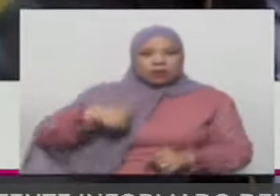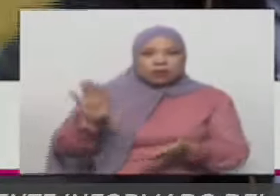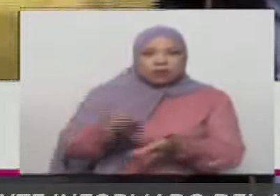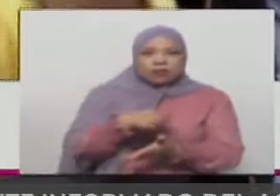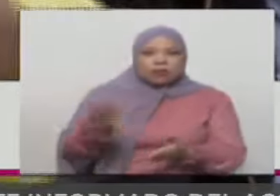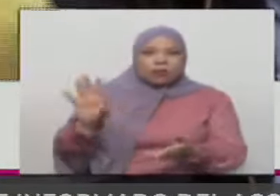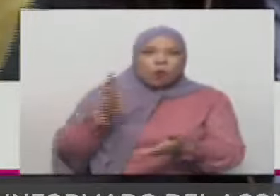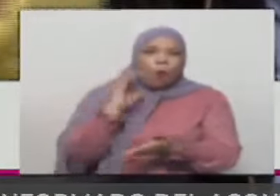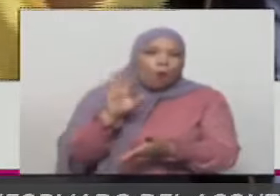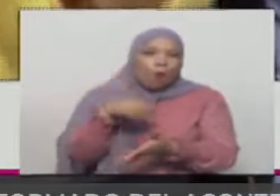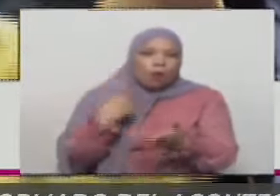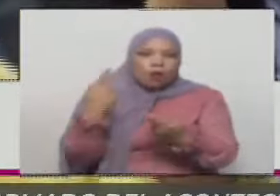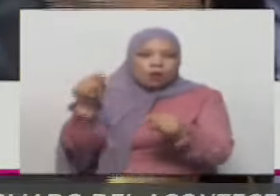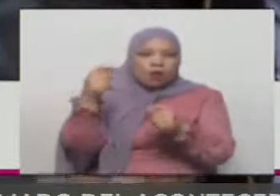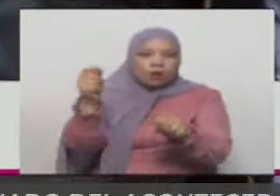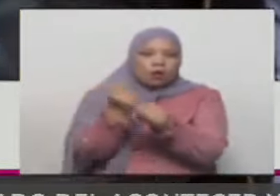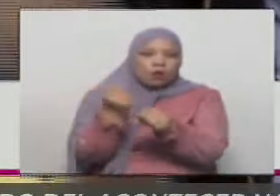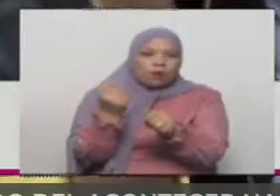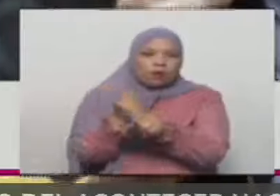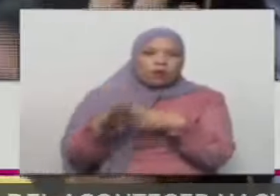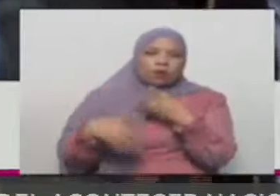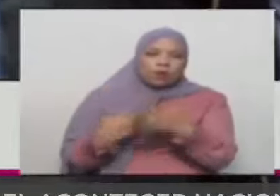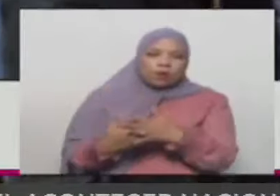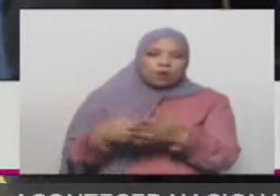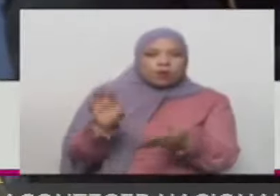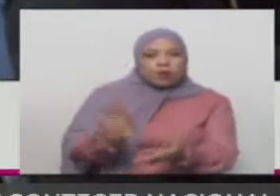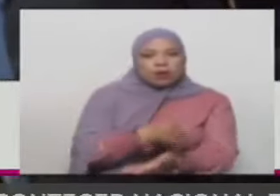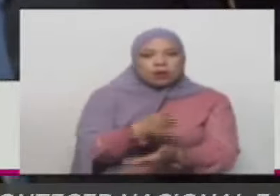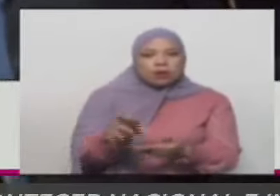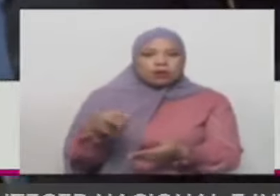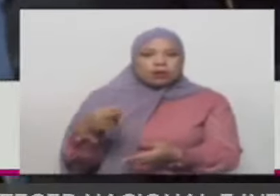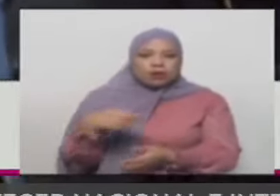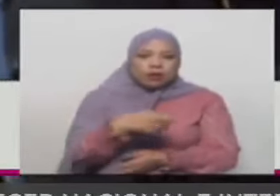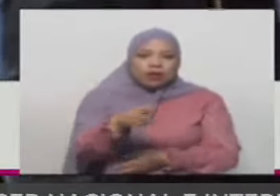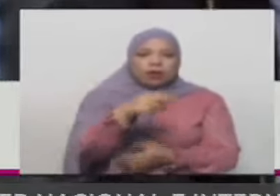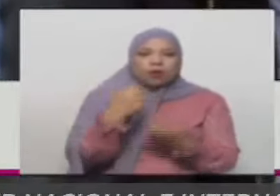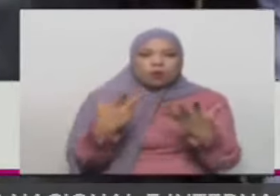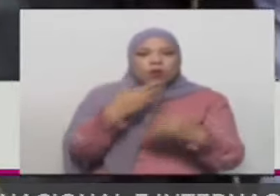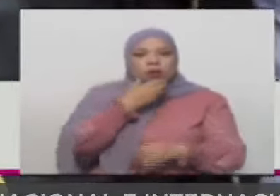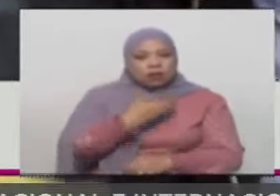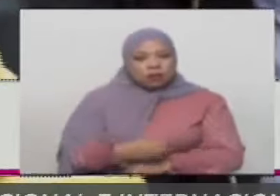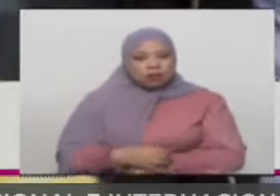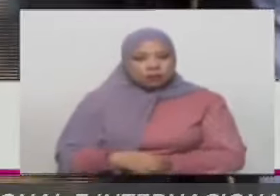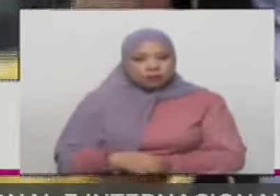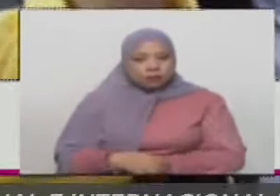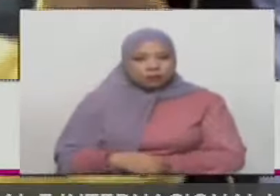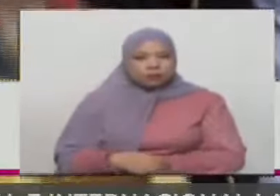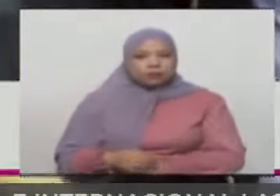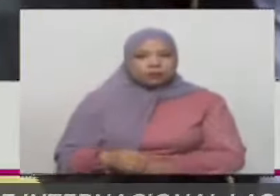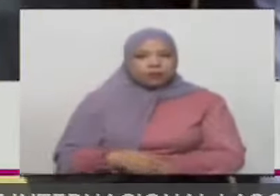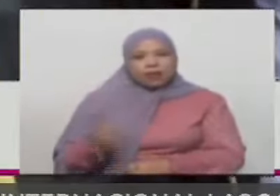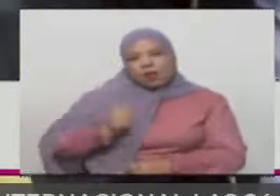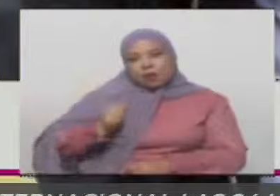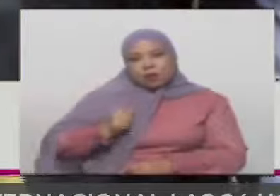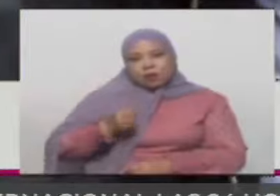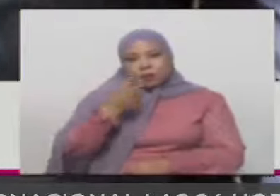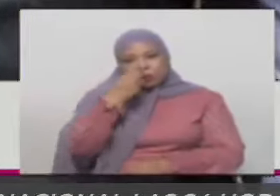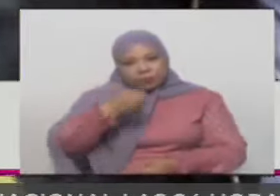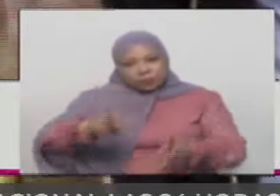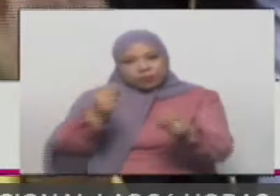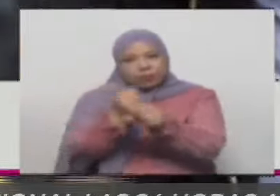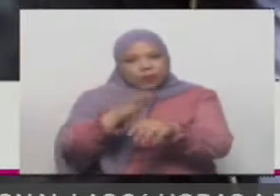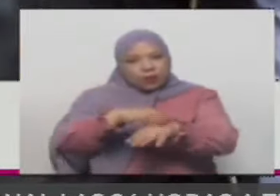un concierto allá y acá cantando el río Manzanares el 8 de diciembre? Así que bueno, aprovecho esta oportunidad